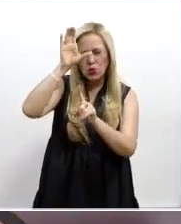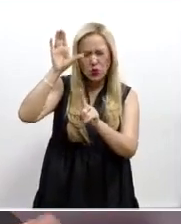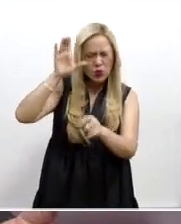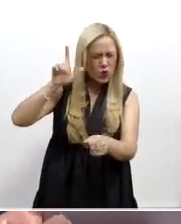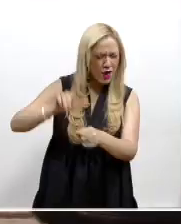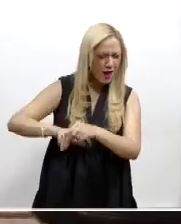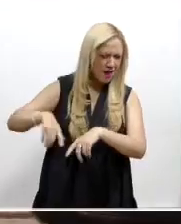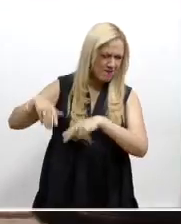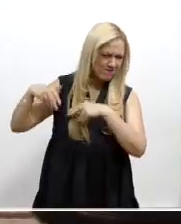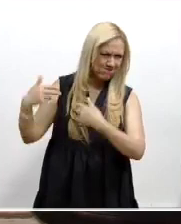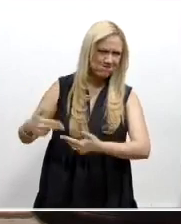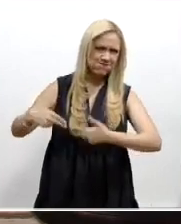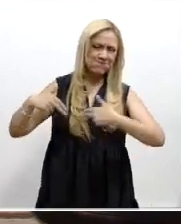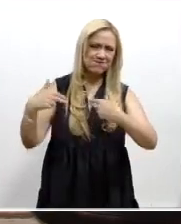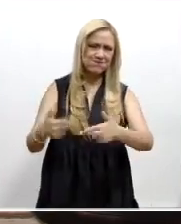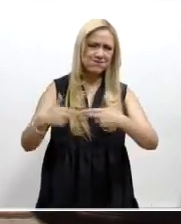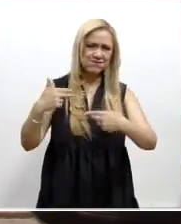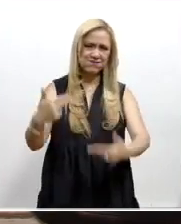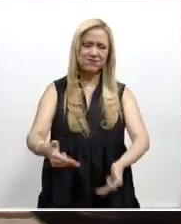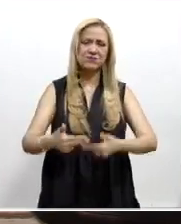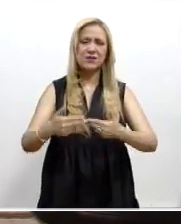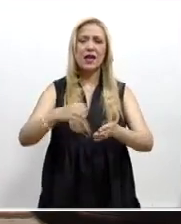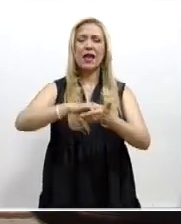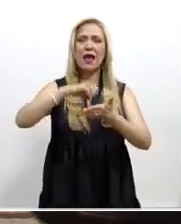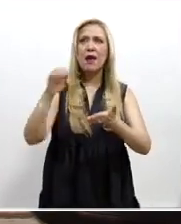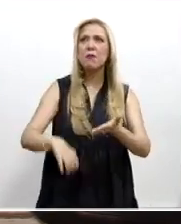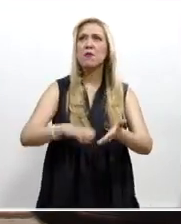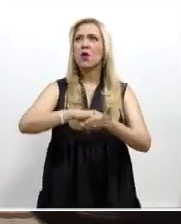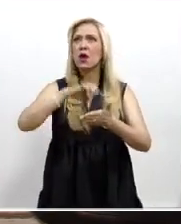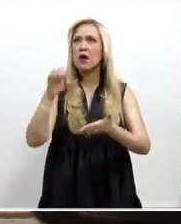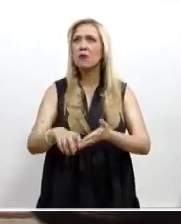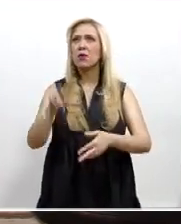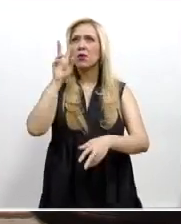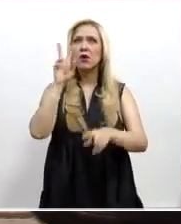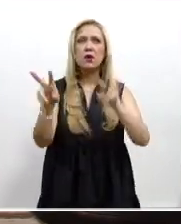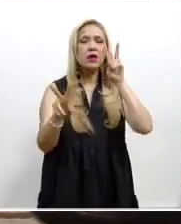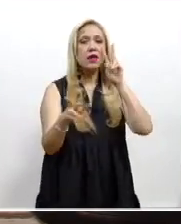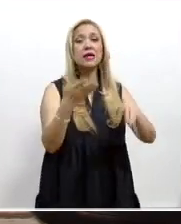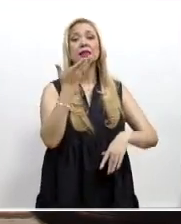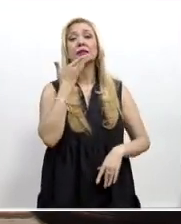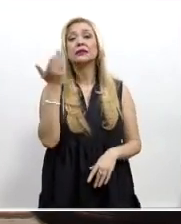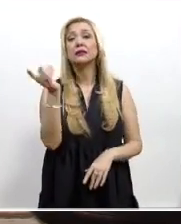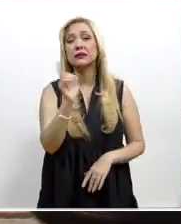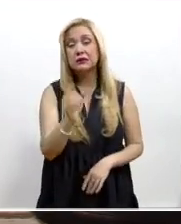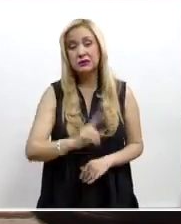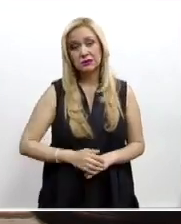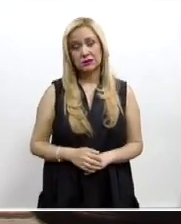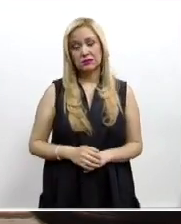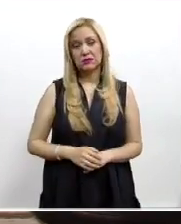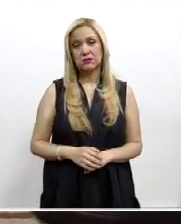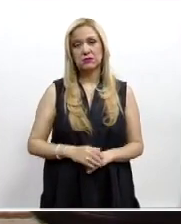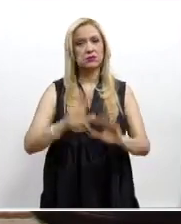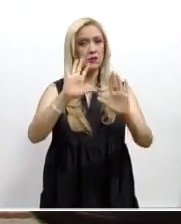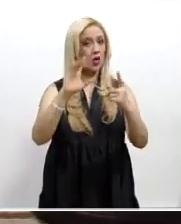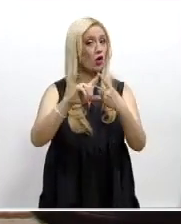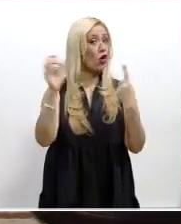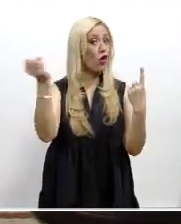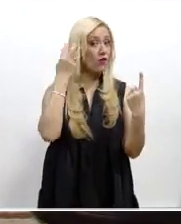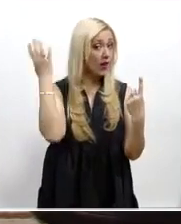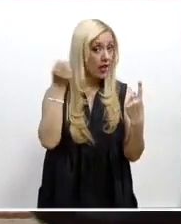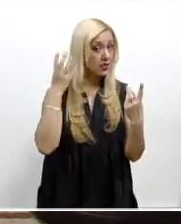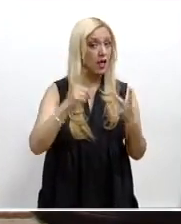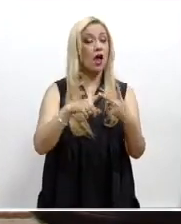lo que hacemos, pero sobre todo los ejemplos que damos. Y esto, lo que decía el doctor, es muy importante. No son conferencias, no